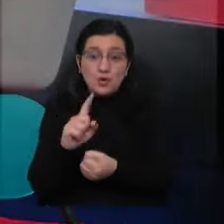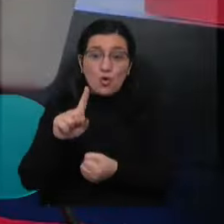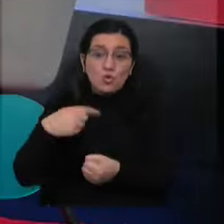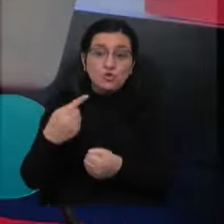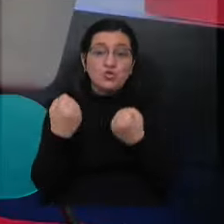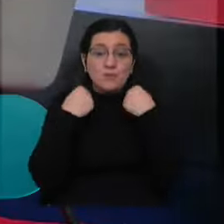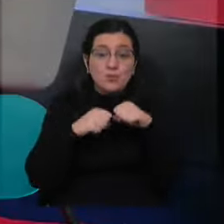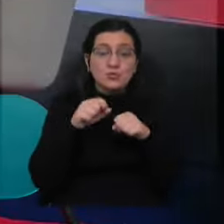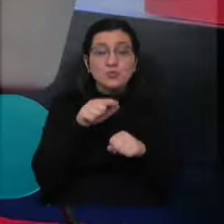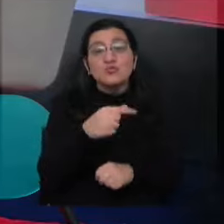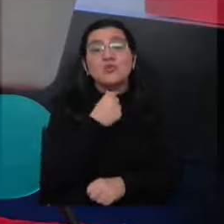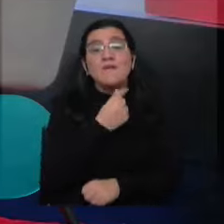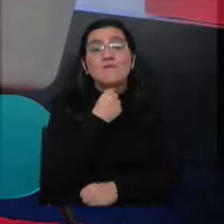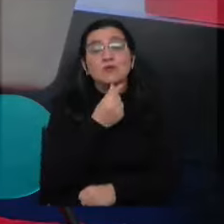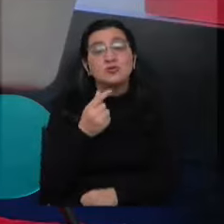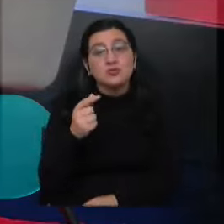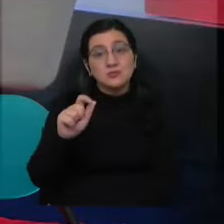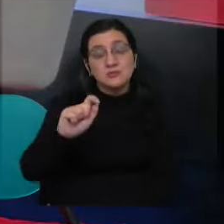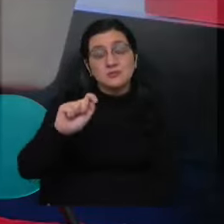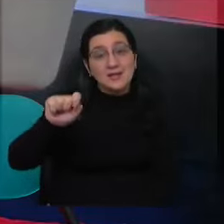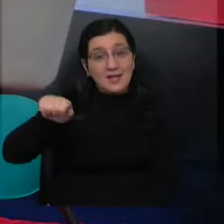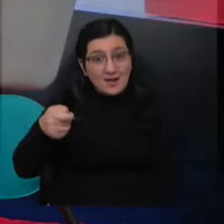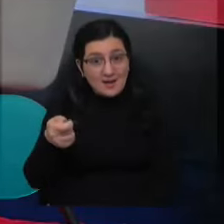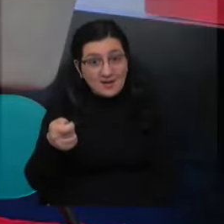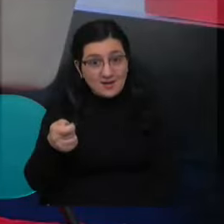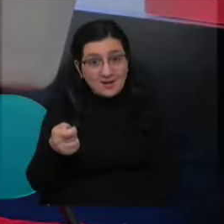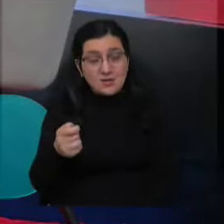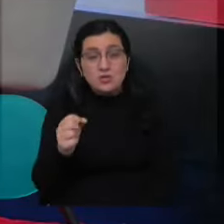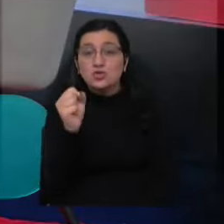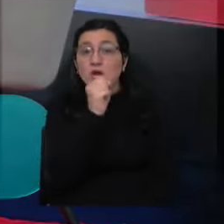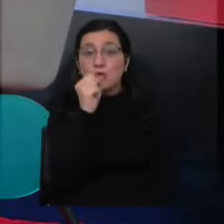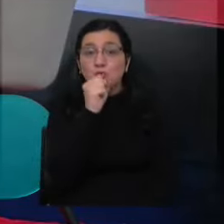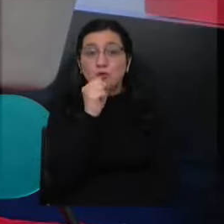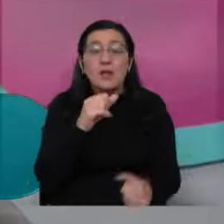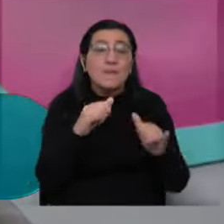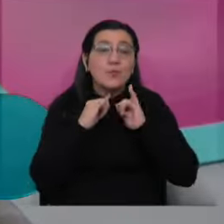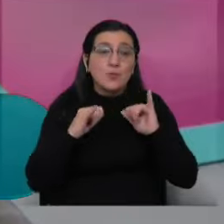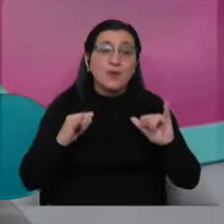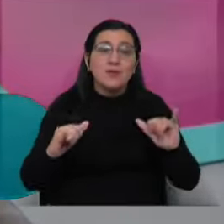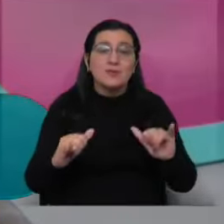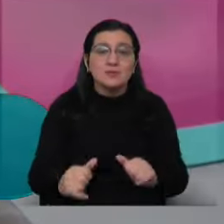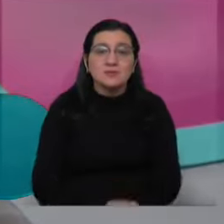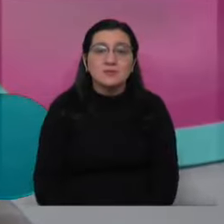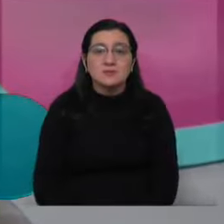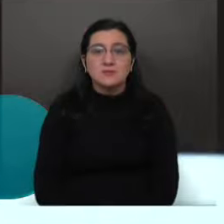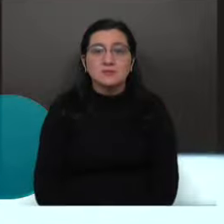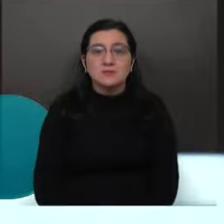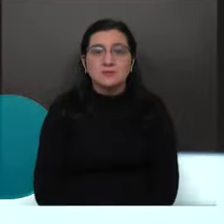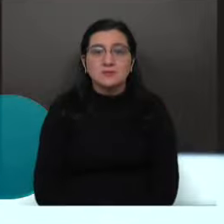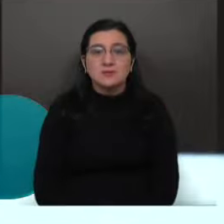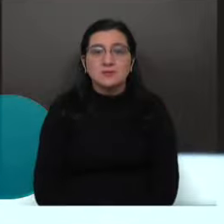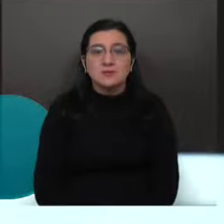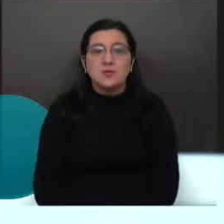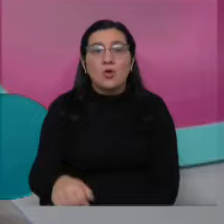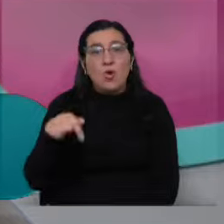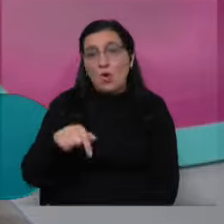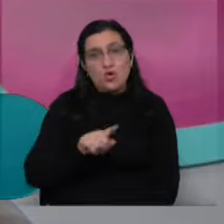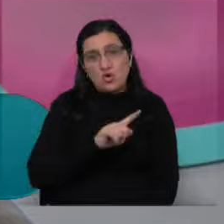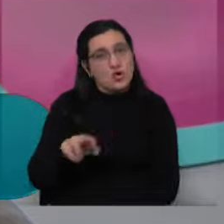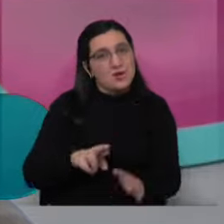sos la voz del Canal sos la locutora de de toda nuestra tanda Hay también una una hoy no me odien estoy así sí sí hoy no nos